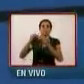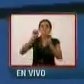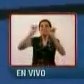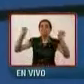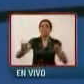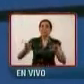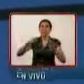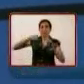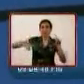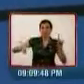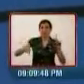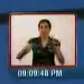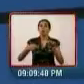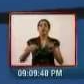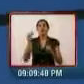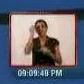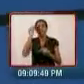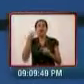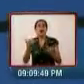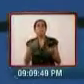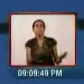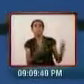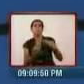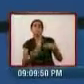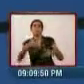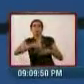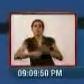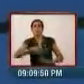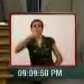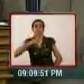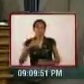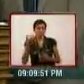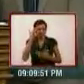fuerza política. Al revés.